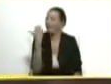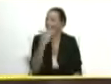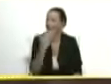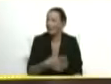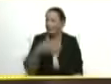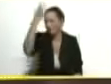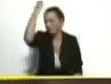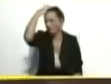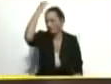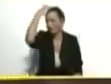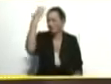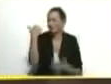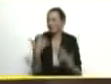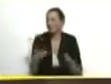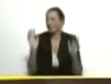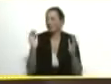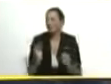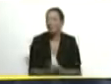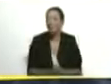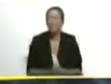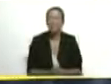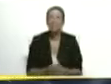¿Ah?